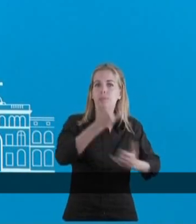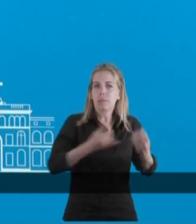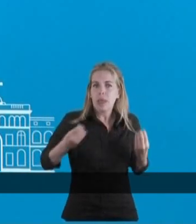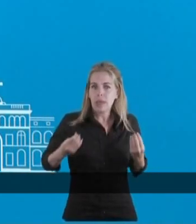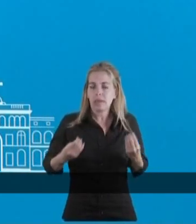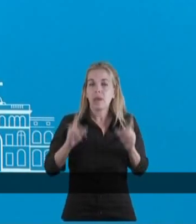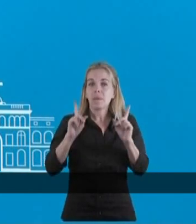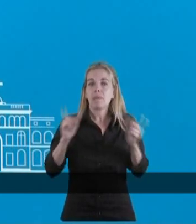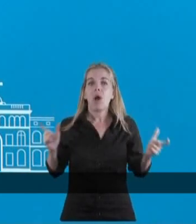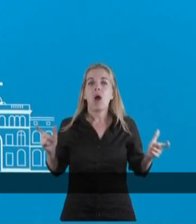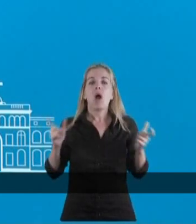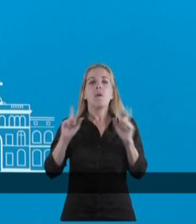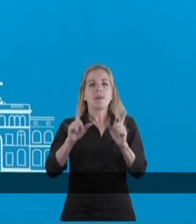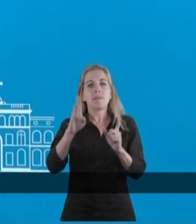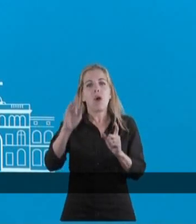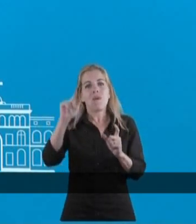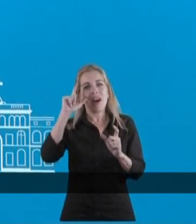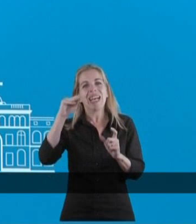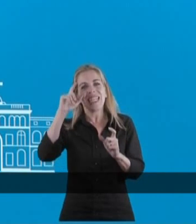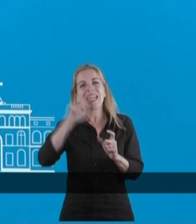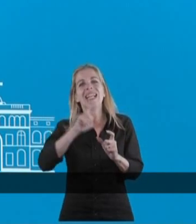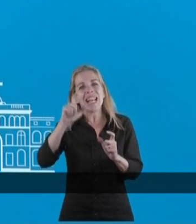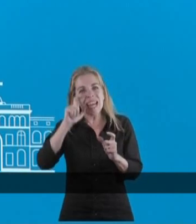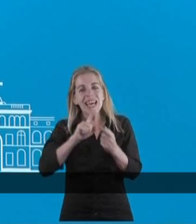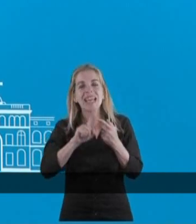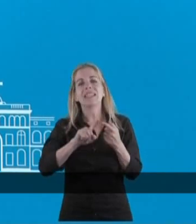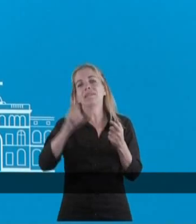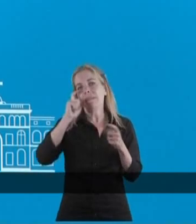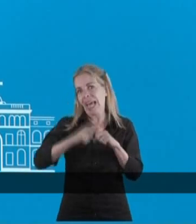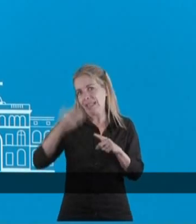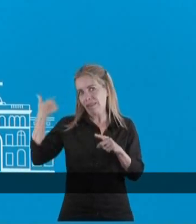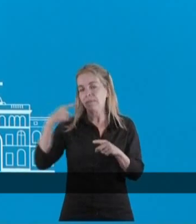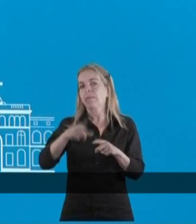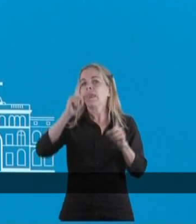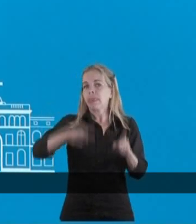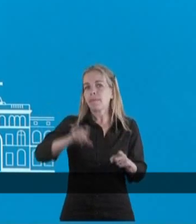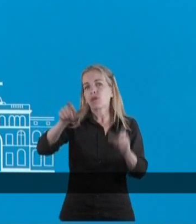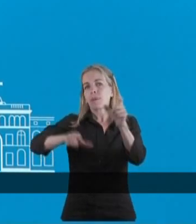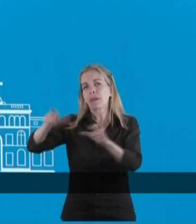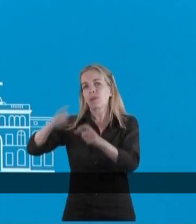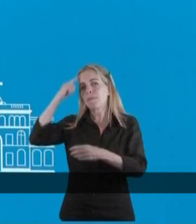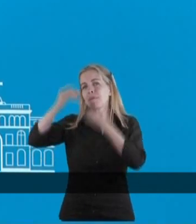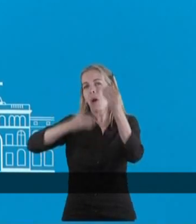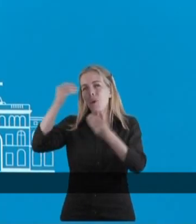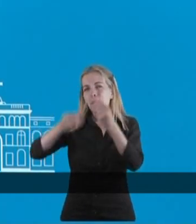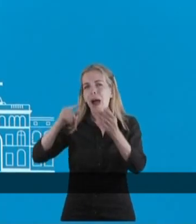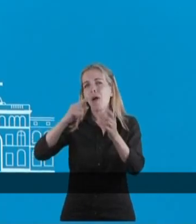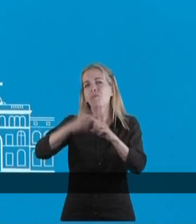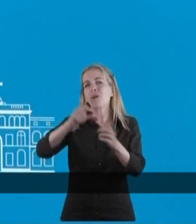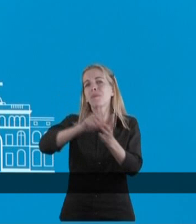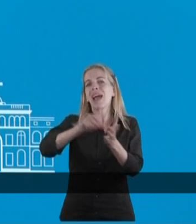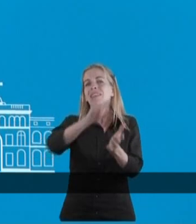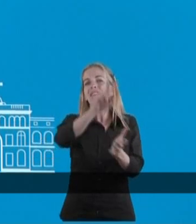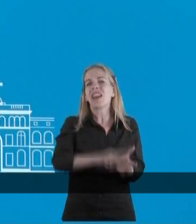tanto la comisionada Bachelet como otros que están preocupados por el tema de derechos humanos en Venezuela y que han estado preocupados durante este